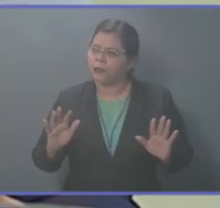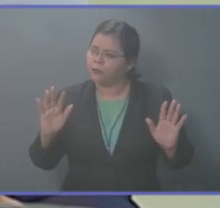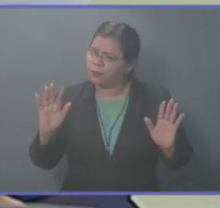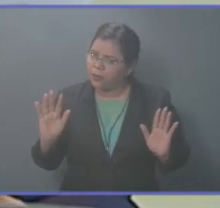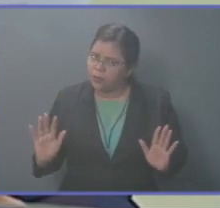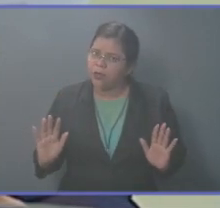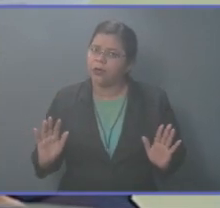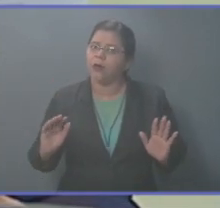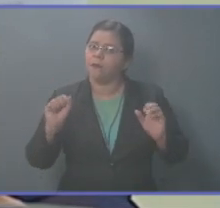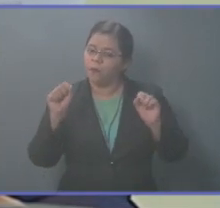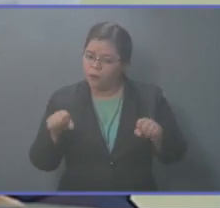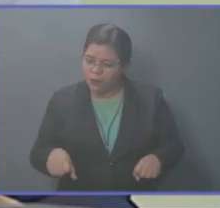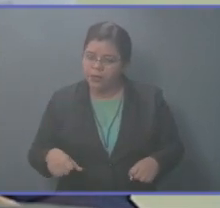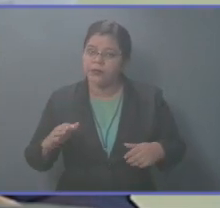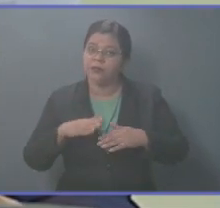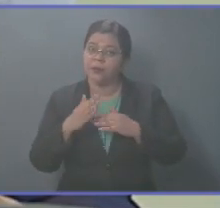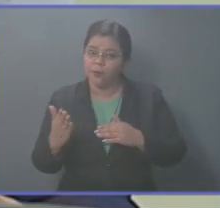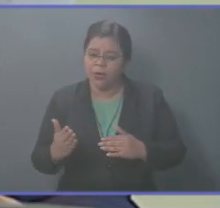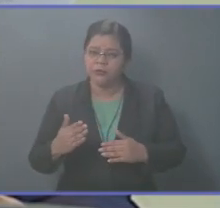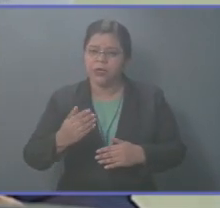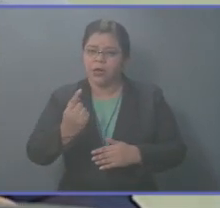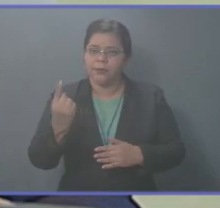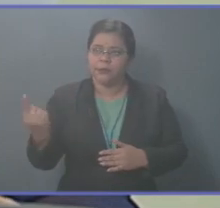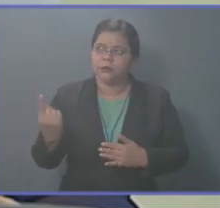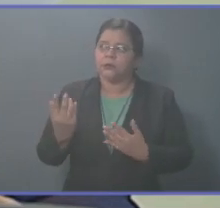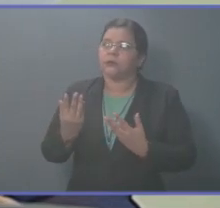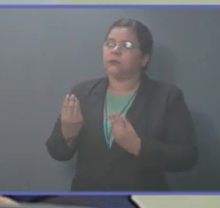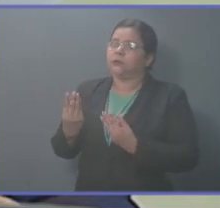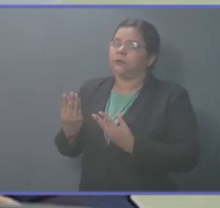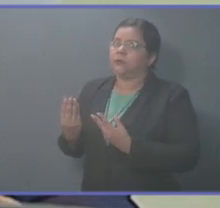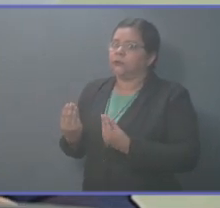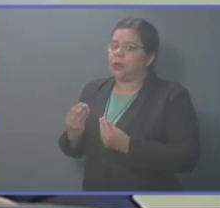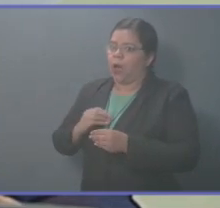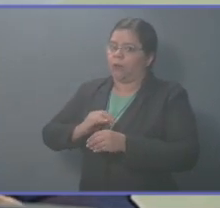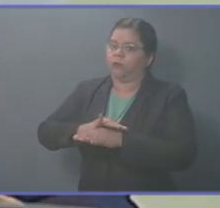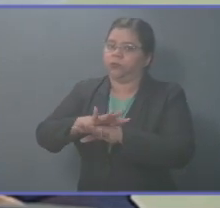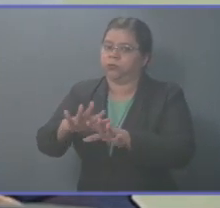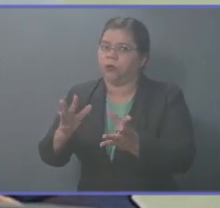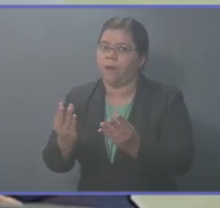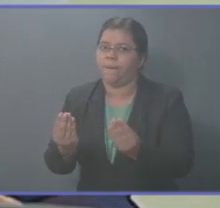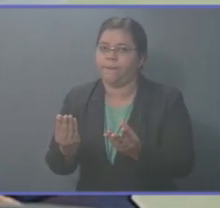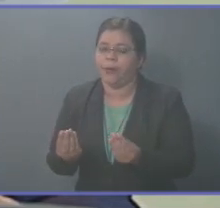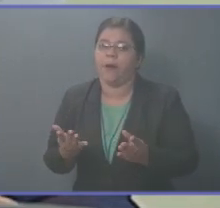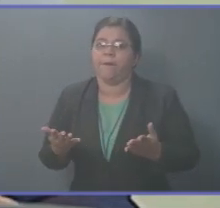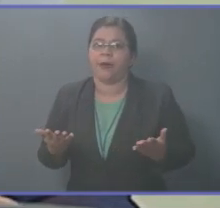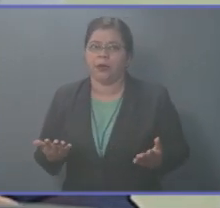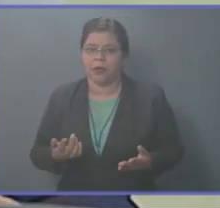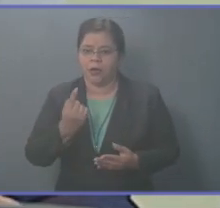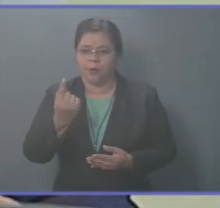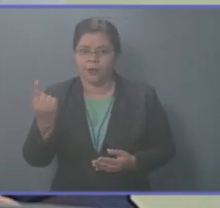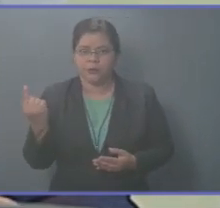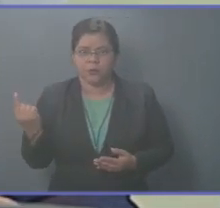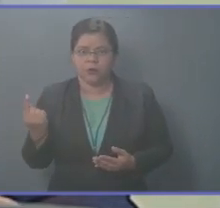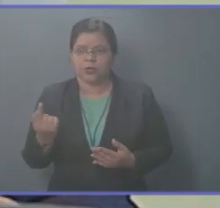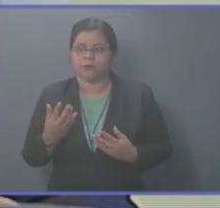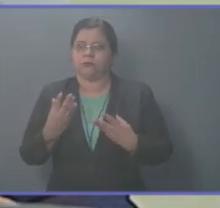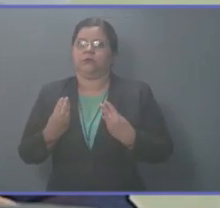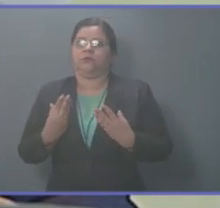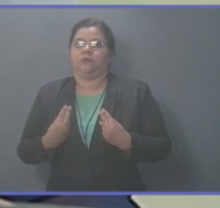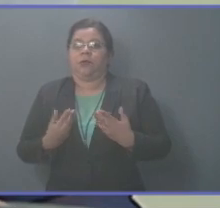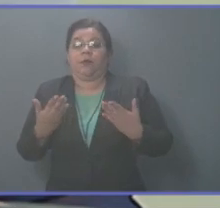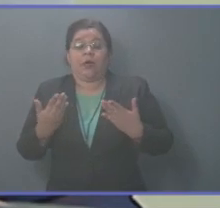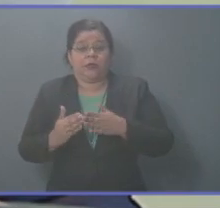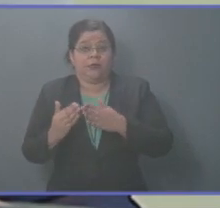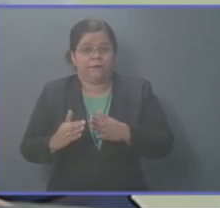propicias a causar intimidación e influir en el ánimo de las personas por razones